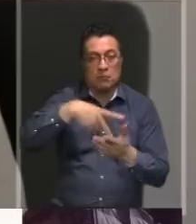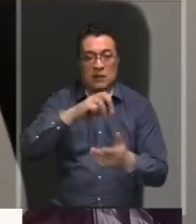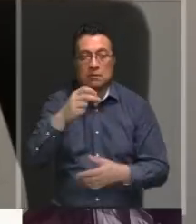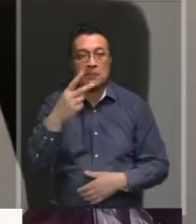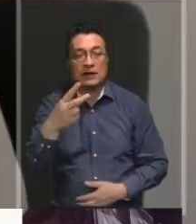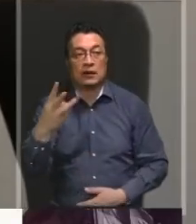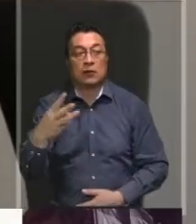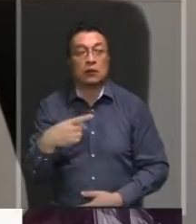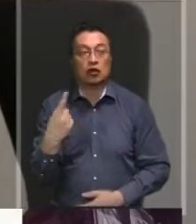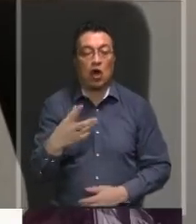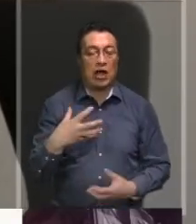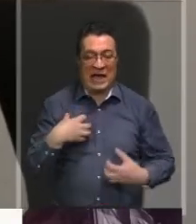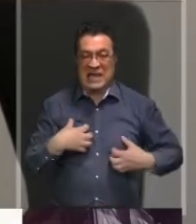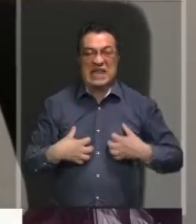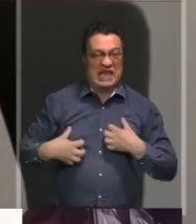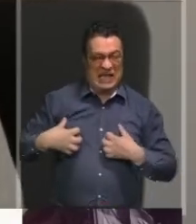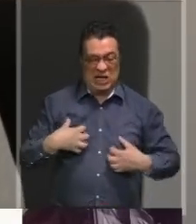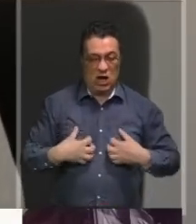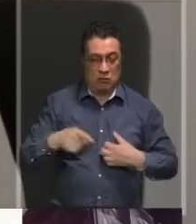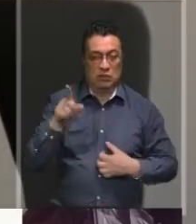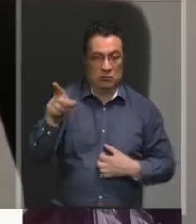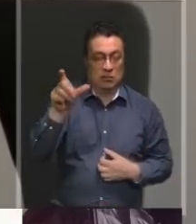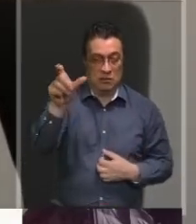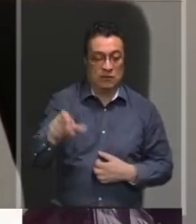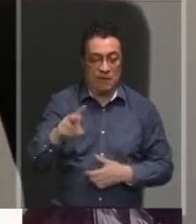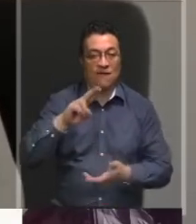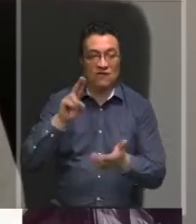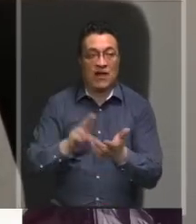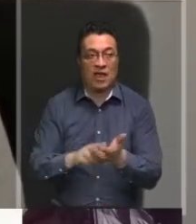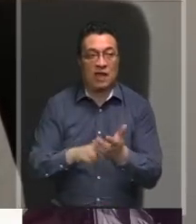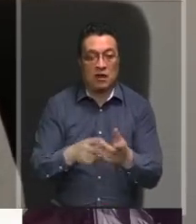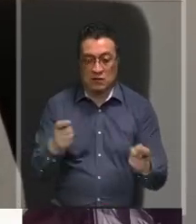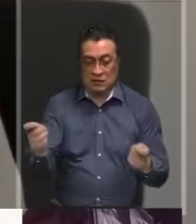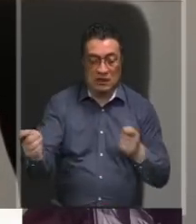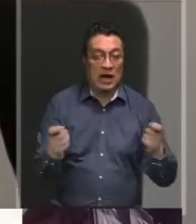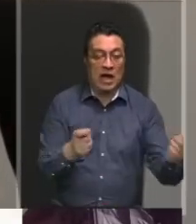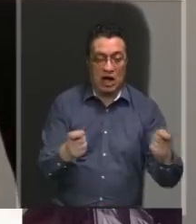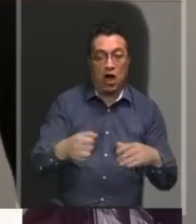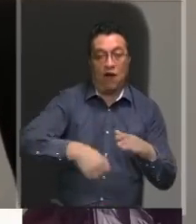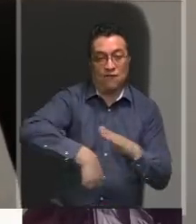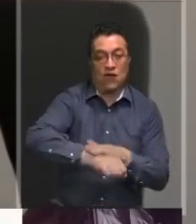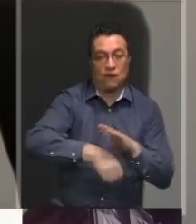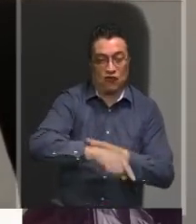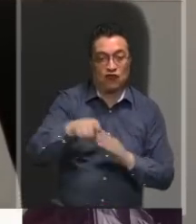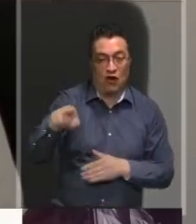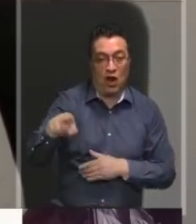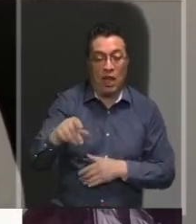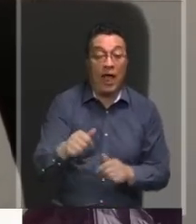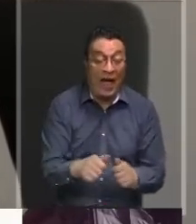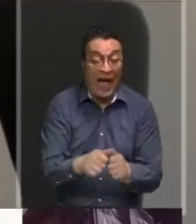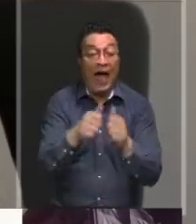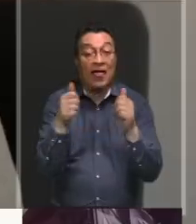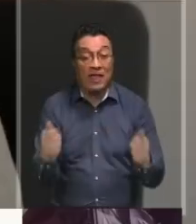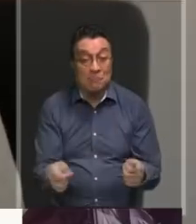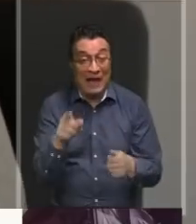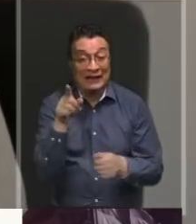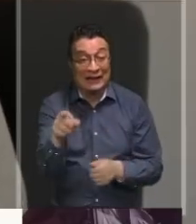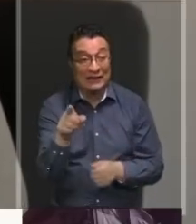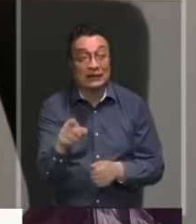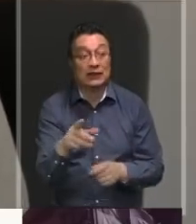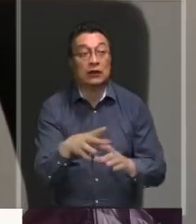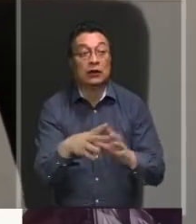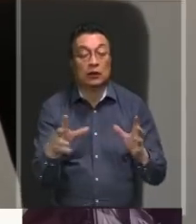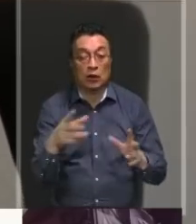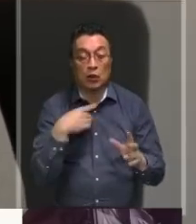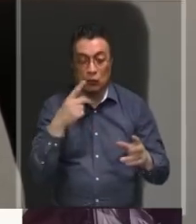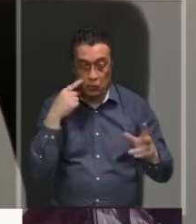2023. Y había mucha incomodidad con su situación de que él efectivamente es un agente intermediario futbolista. Y por otro lado, porque además está muy a